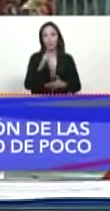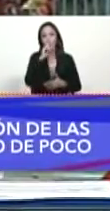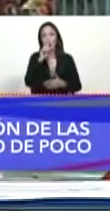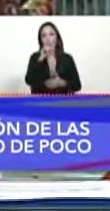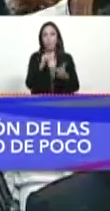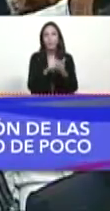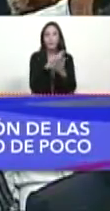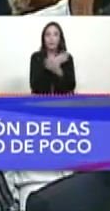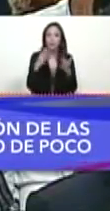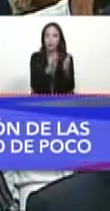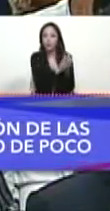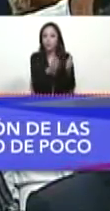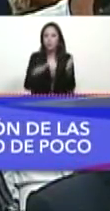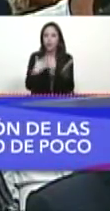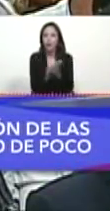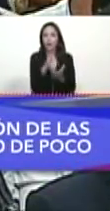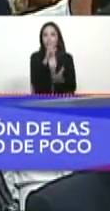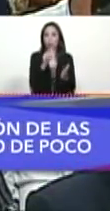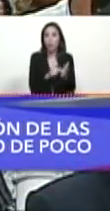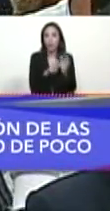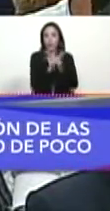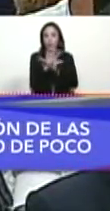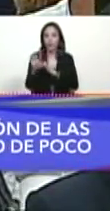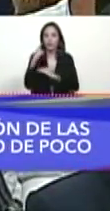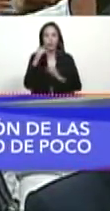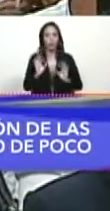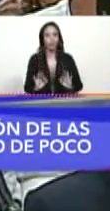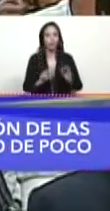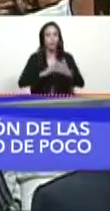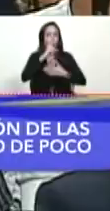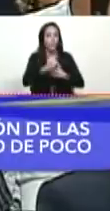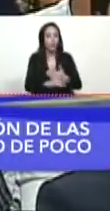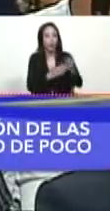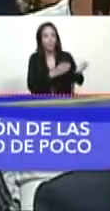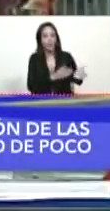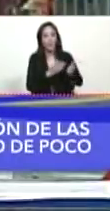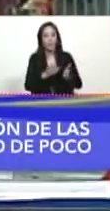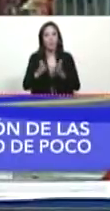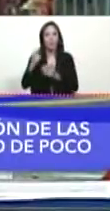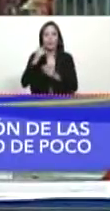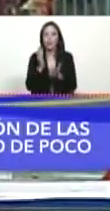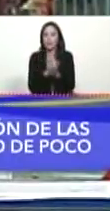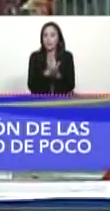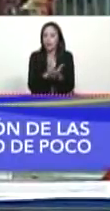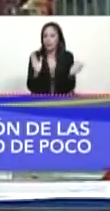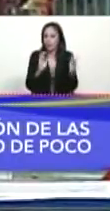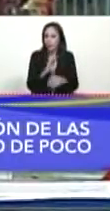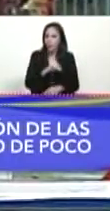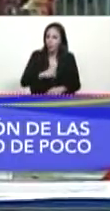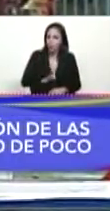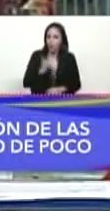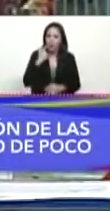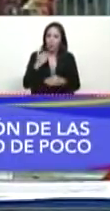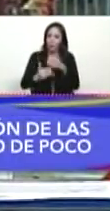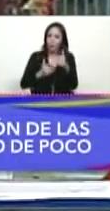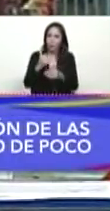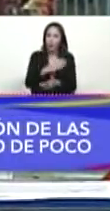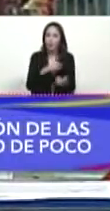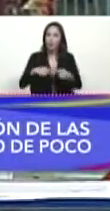2019-2025. Todo esto lo tenemos bien planificado. ¿Se dan cuenta? Siempre se puede más.